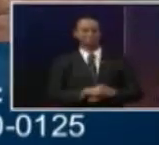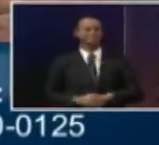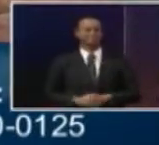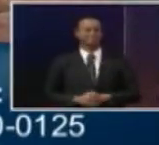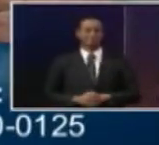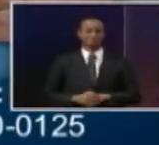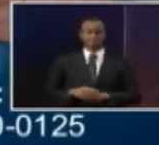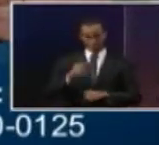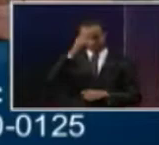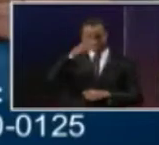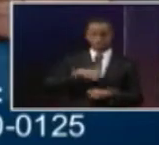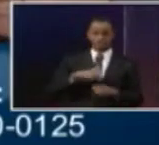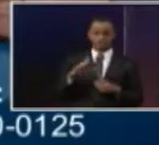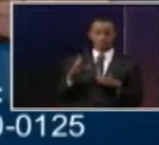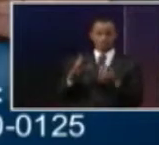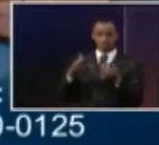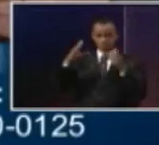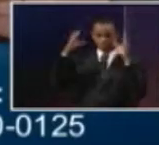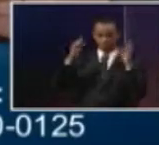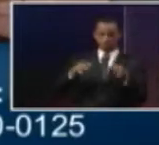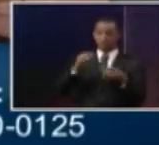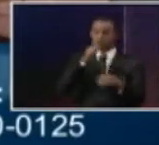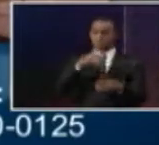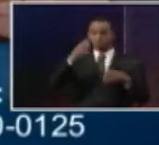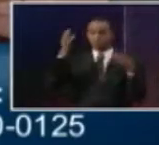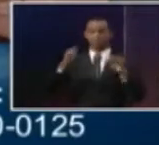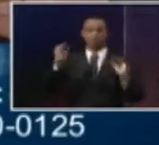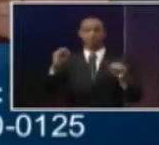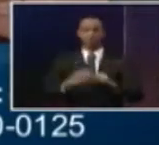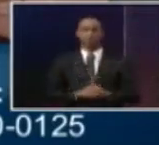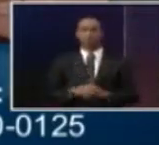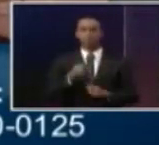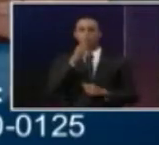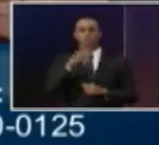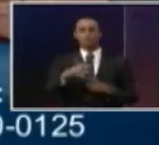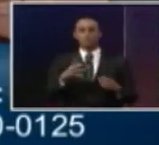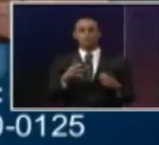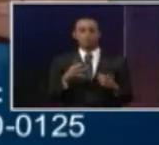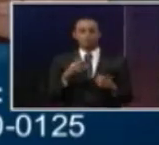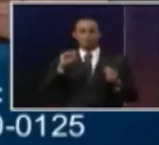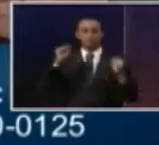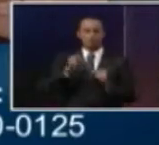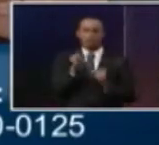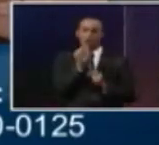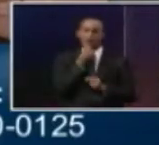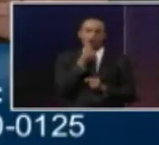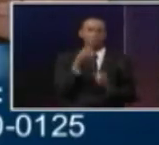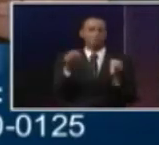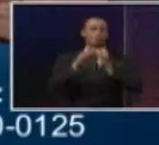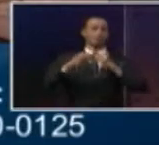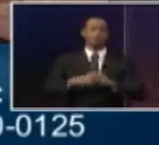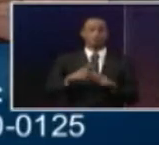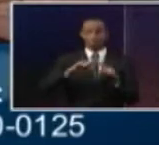No, cuando el hombre la dejó, la mujer no ha tomado la decisión. No, las mujeres sufren más por amor. Sufren,